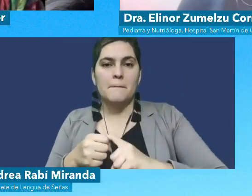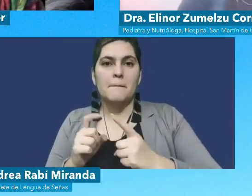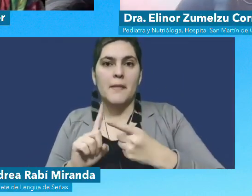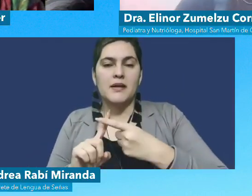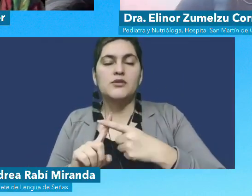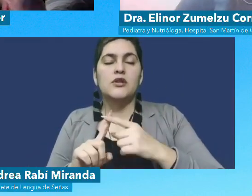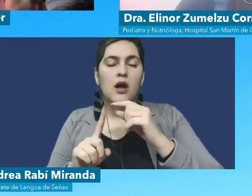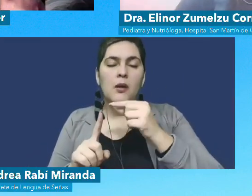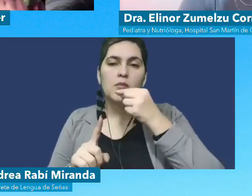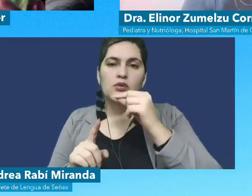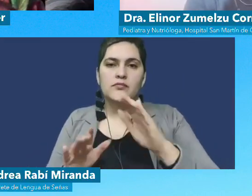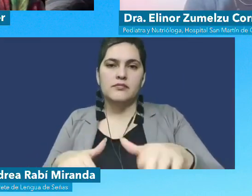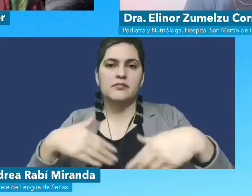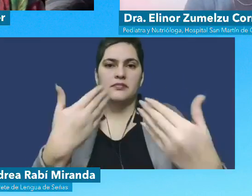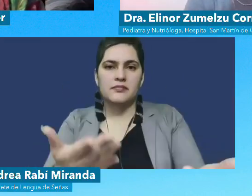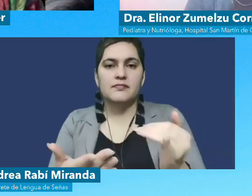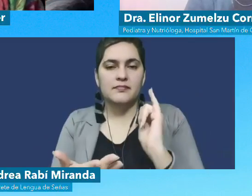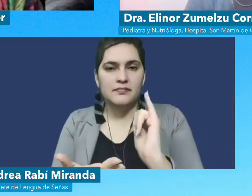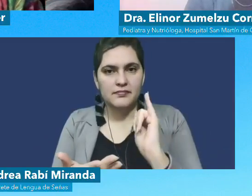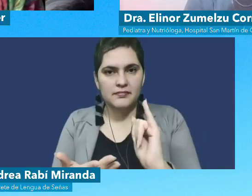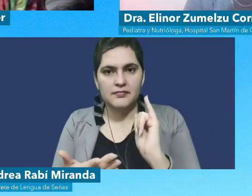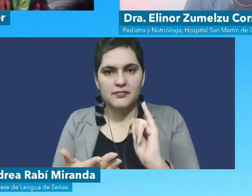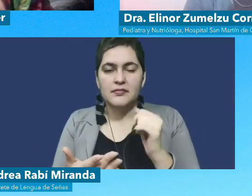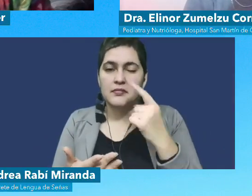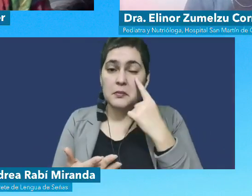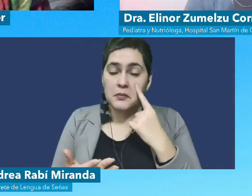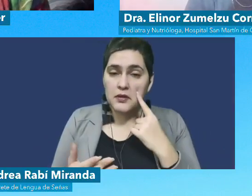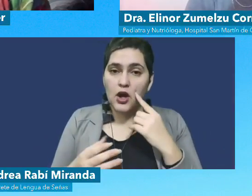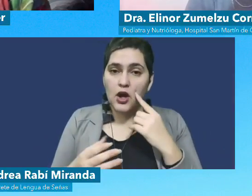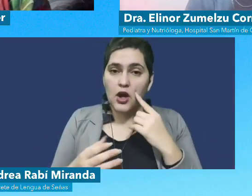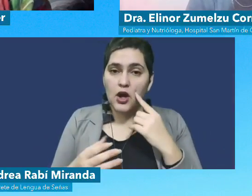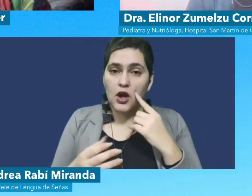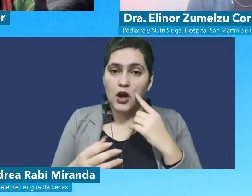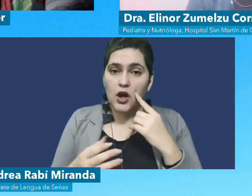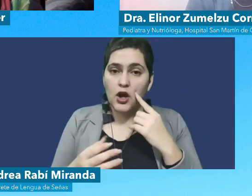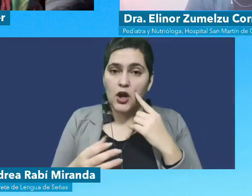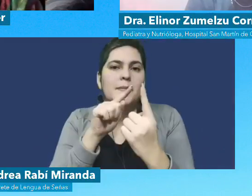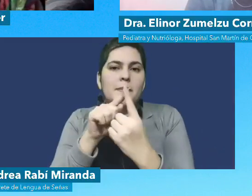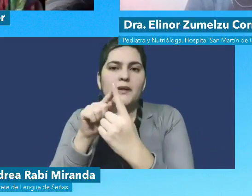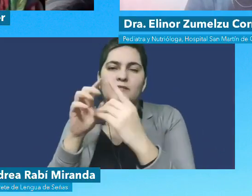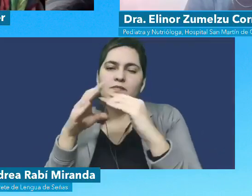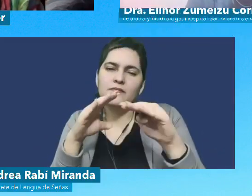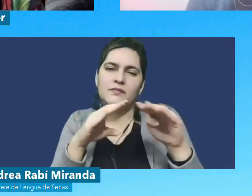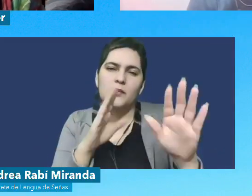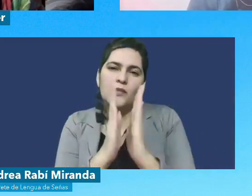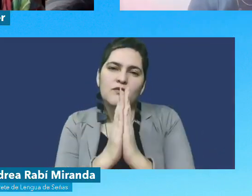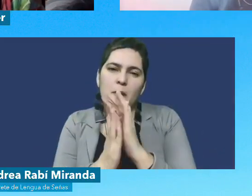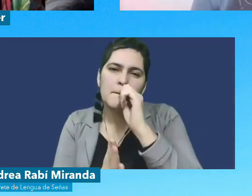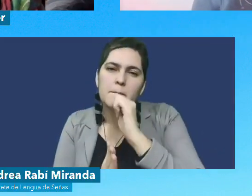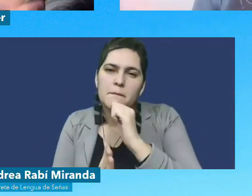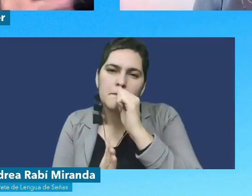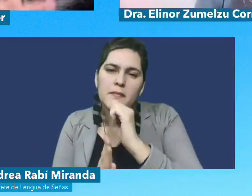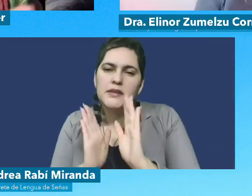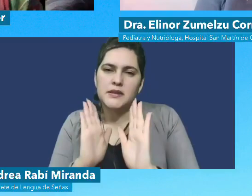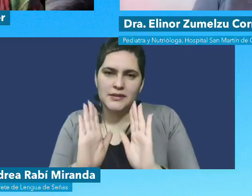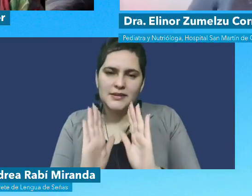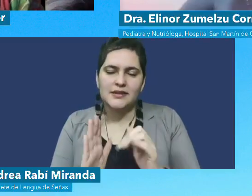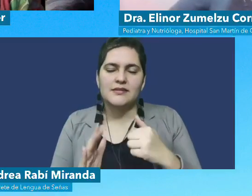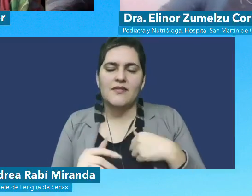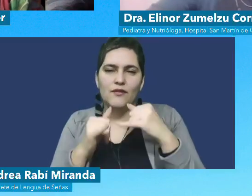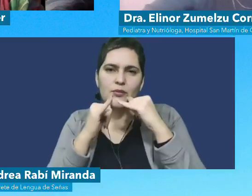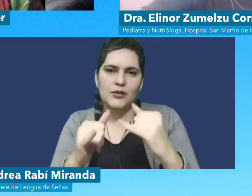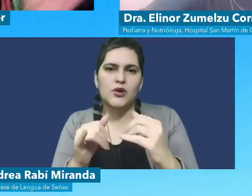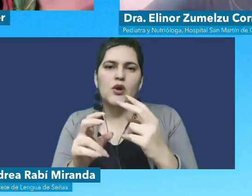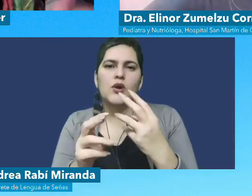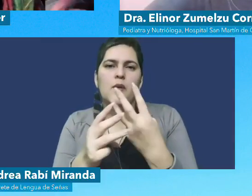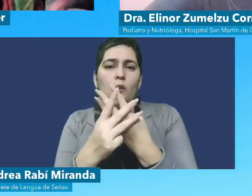y como ya lo estamos mandando vía mail, es una entrega personalizada, les pedimos paciencia, y como informamos también en nuestra página web y en nuestras redes